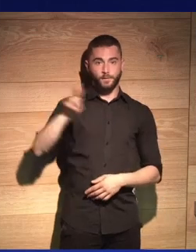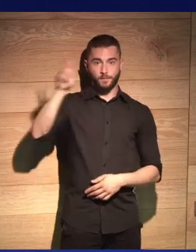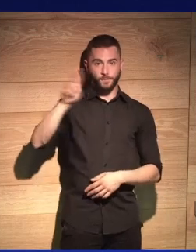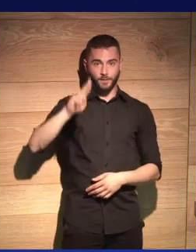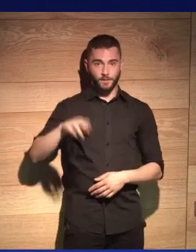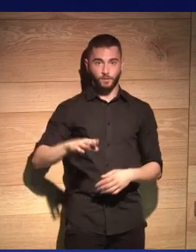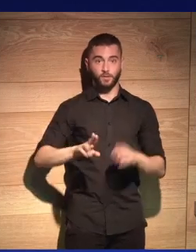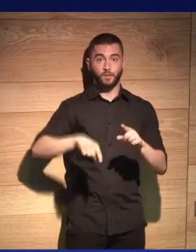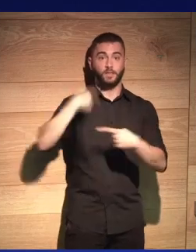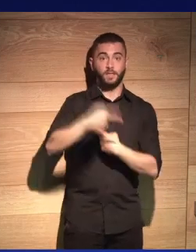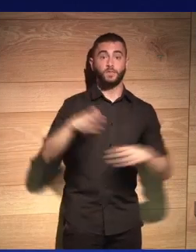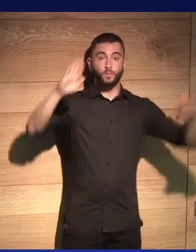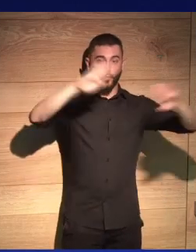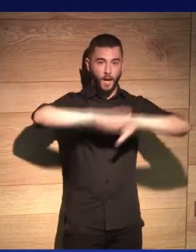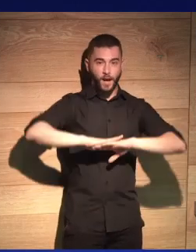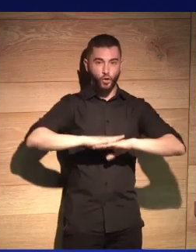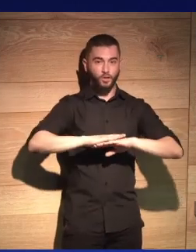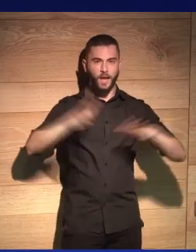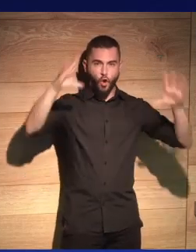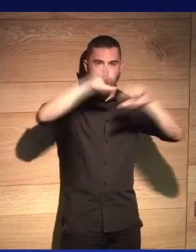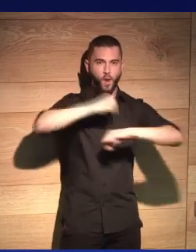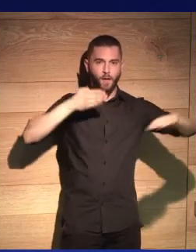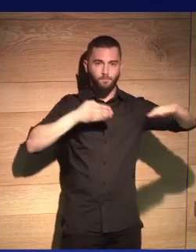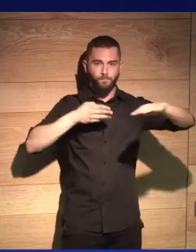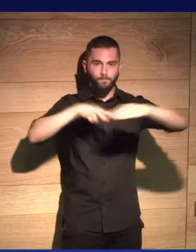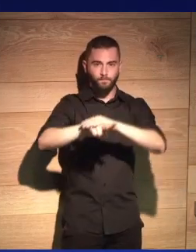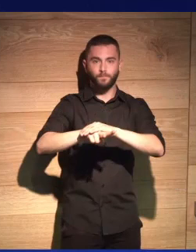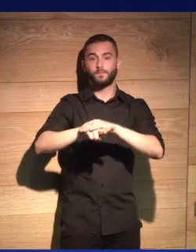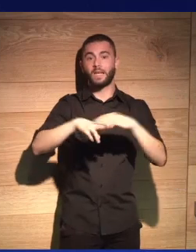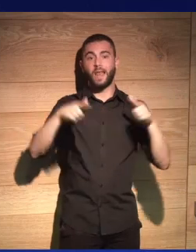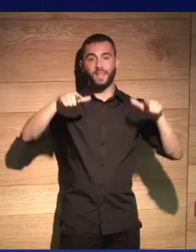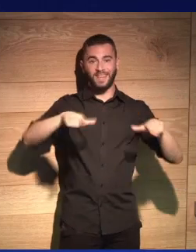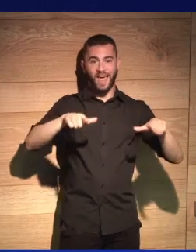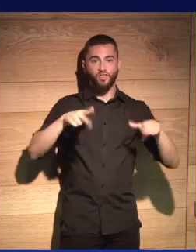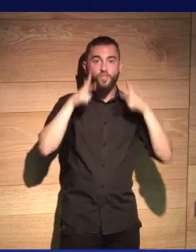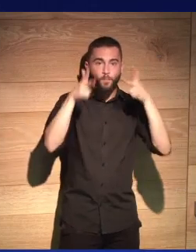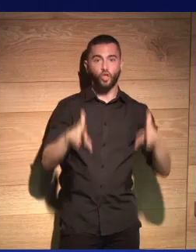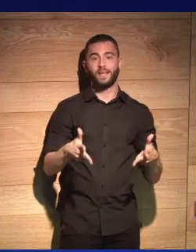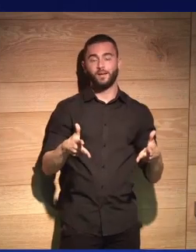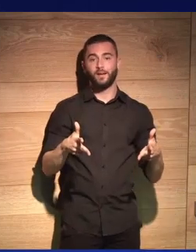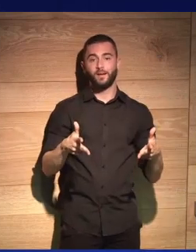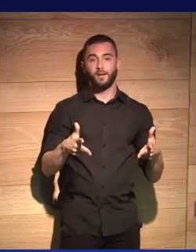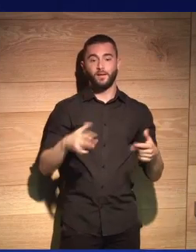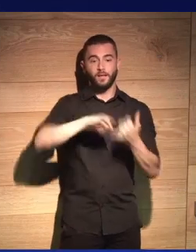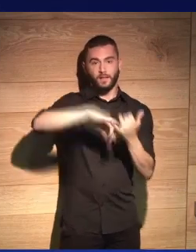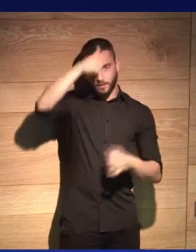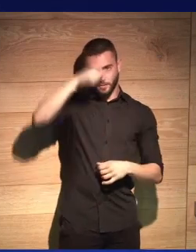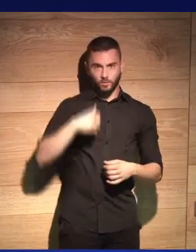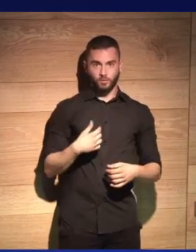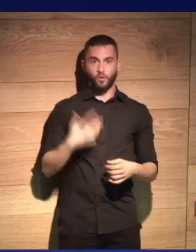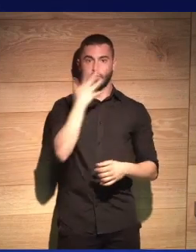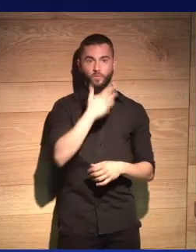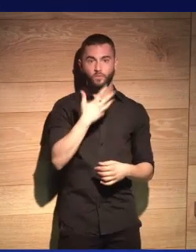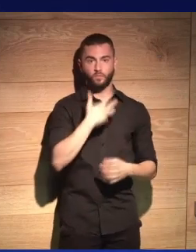noche, acostados en la oscuridad, en nuestra habitación de motel, mi esposo les cuenta a los niños una historia de